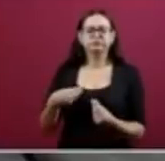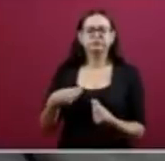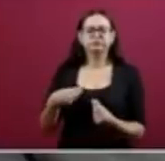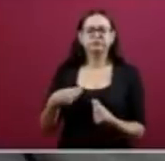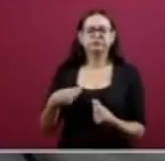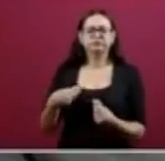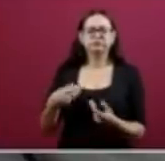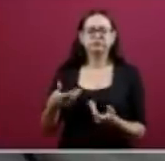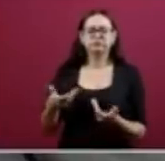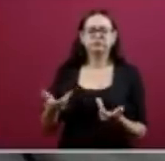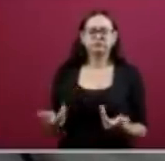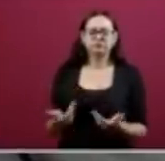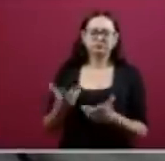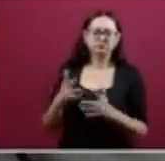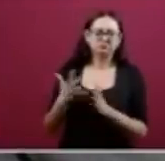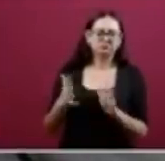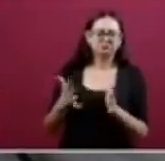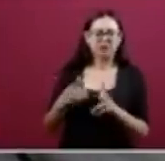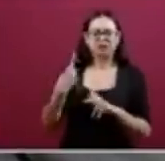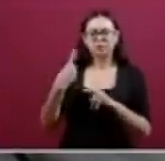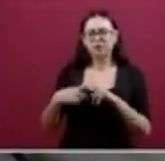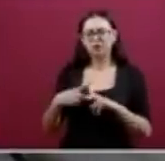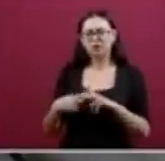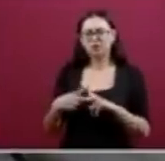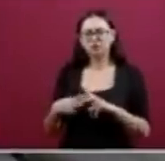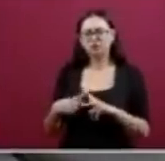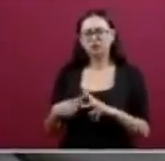se van a calcular